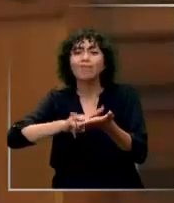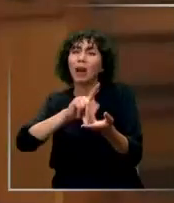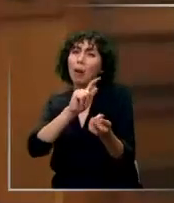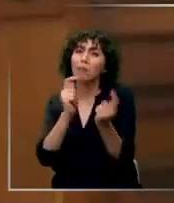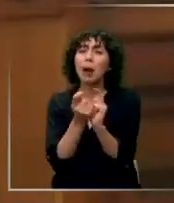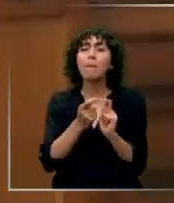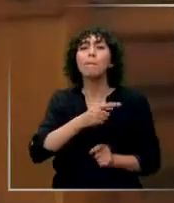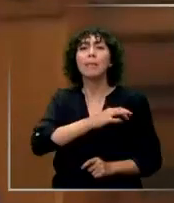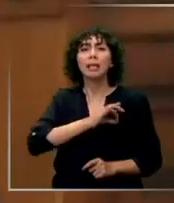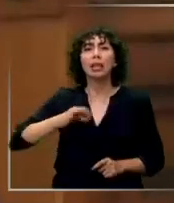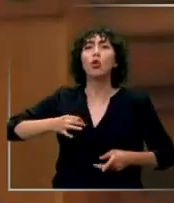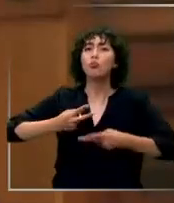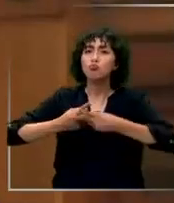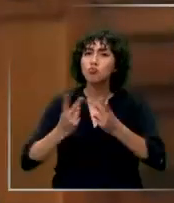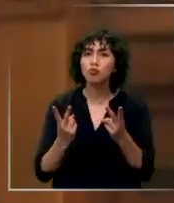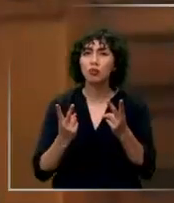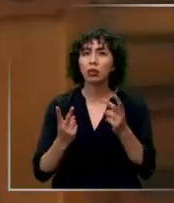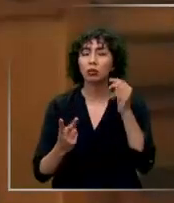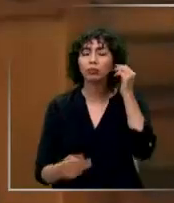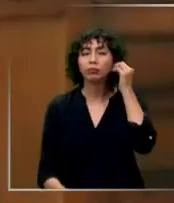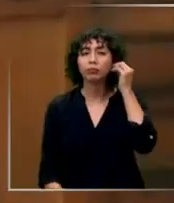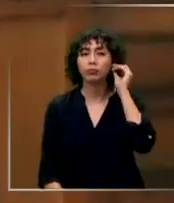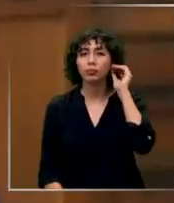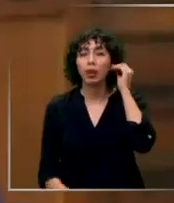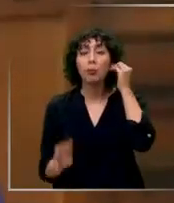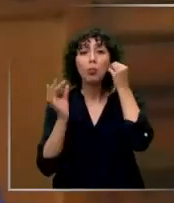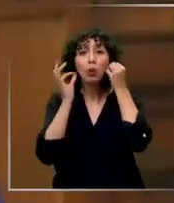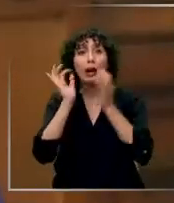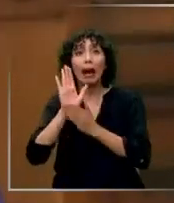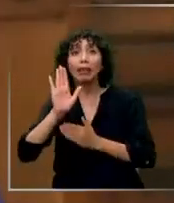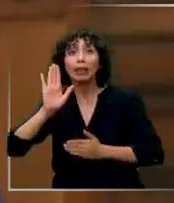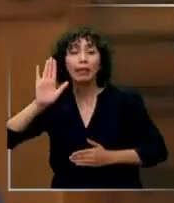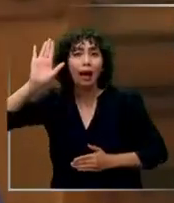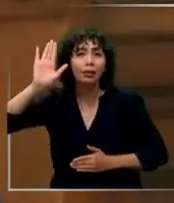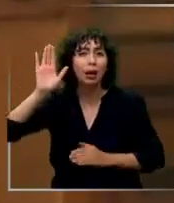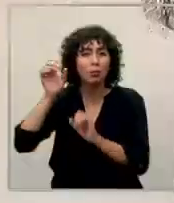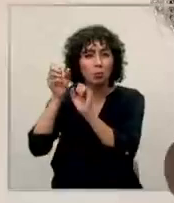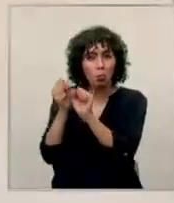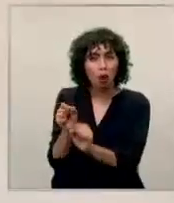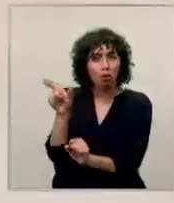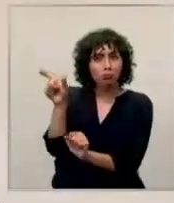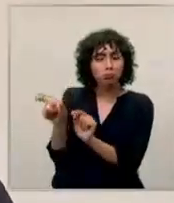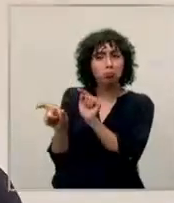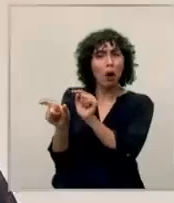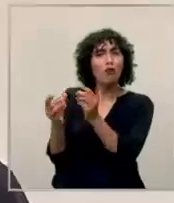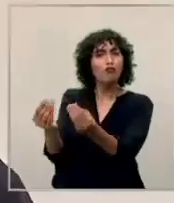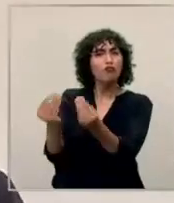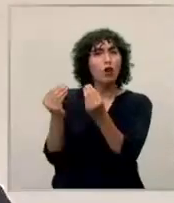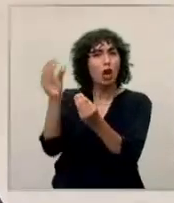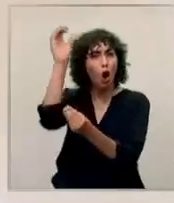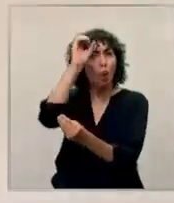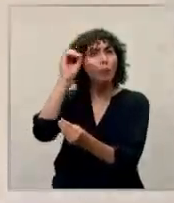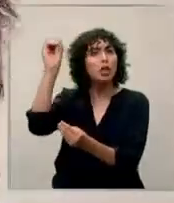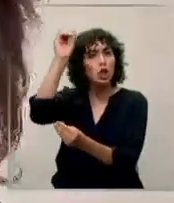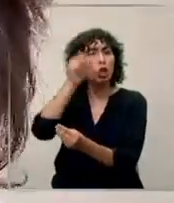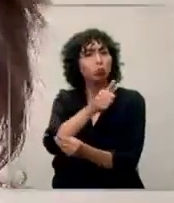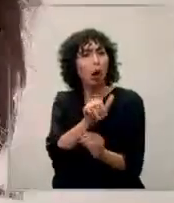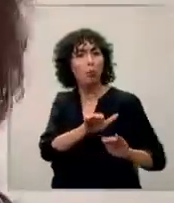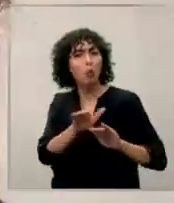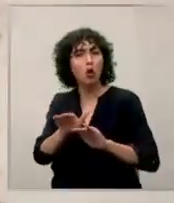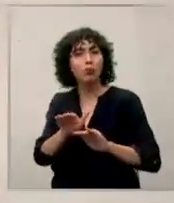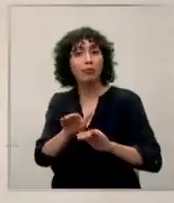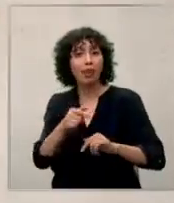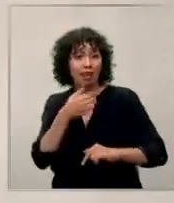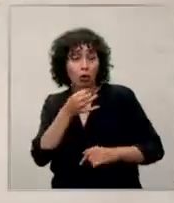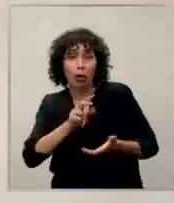del Ministerio Público y de sus prioridades. Candidata sobre la que se ha especulado que podría ser una carta que genera buenas opiniones en La Moneda. Les digo